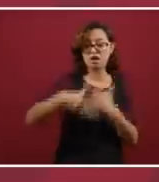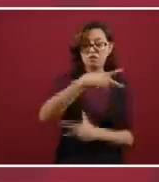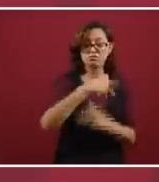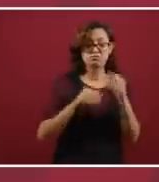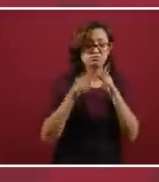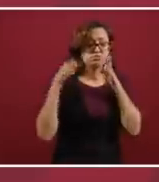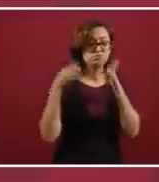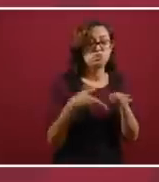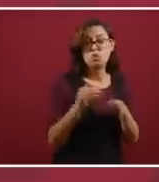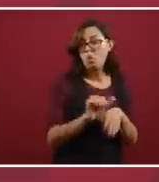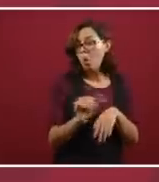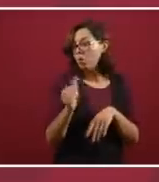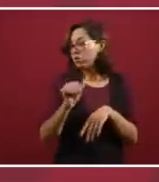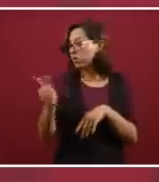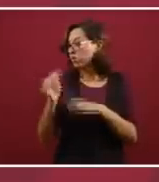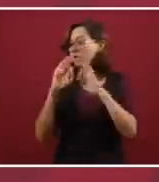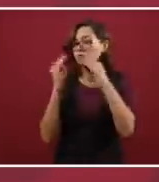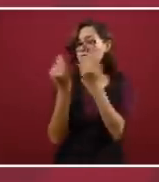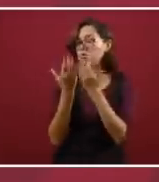única.